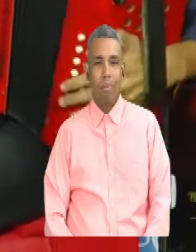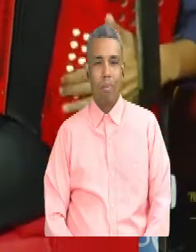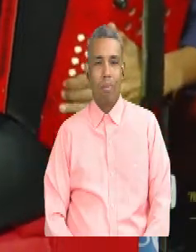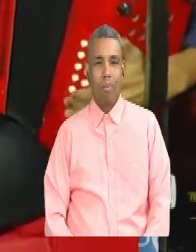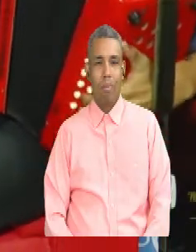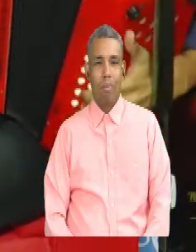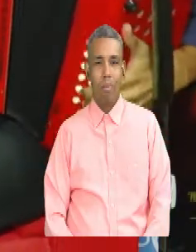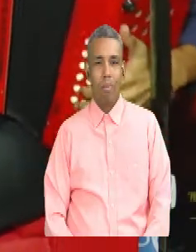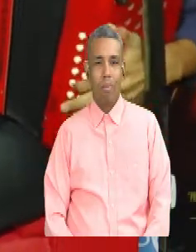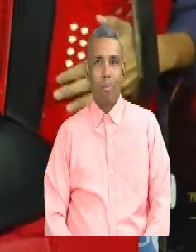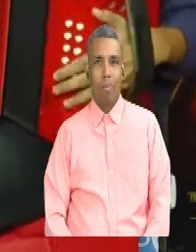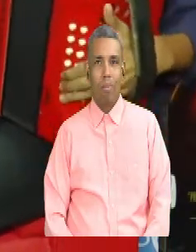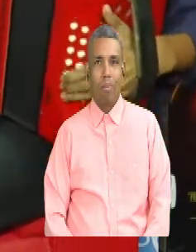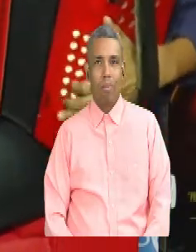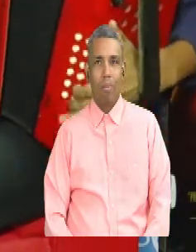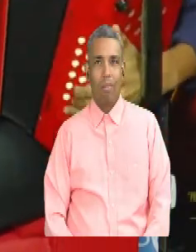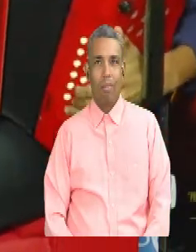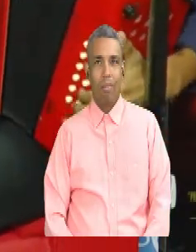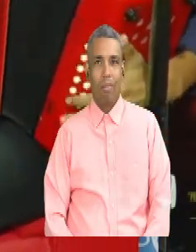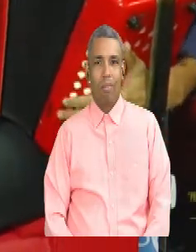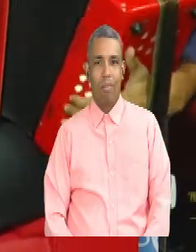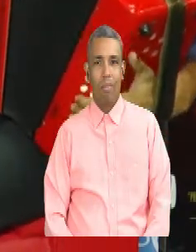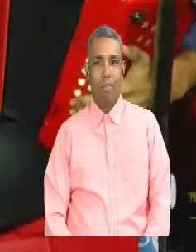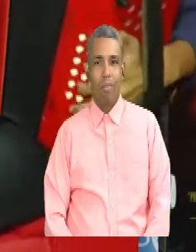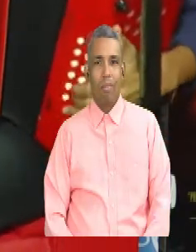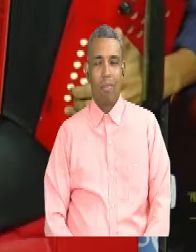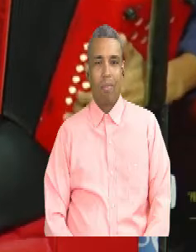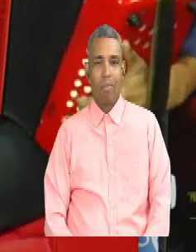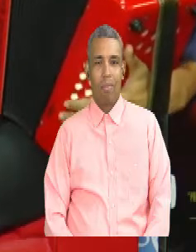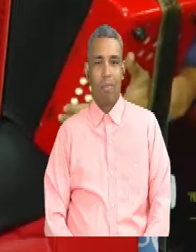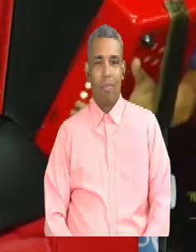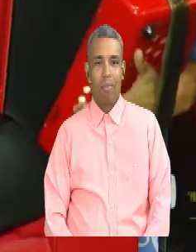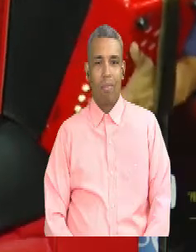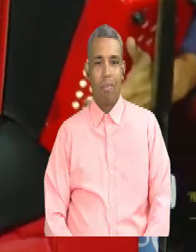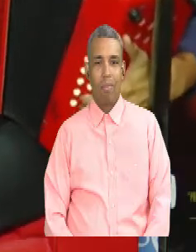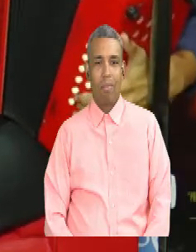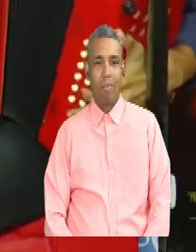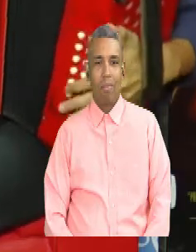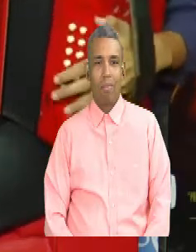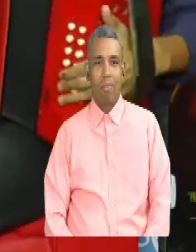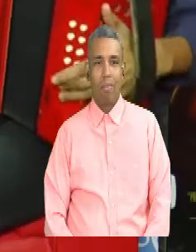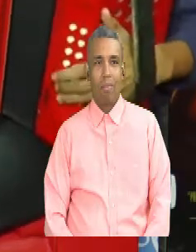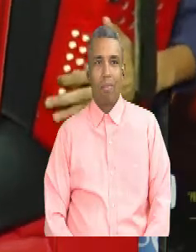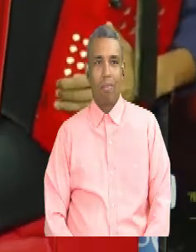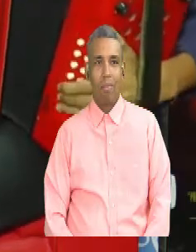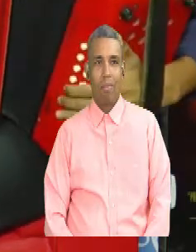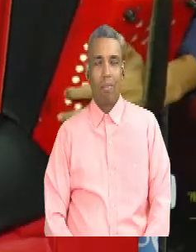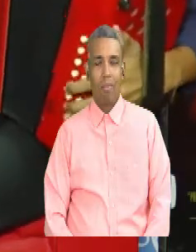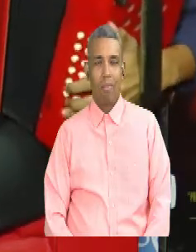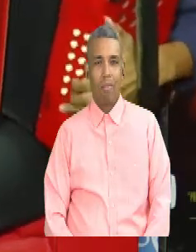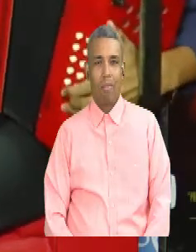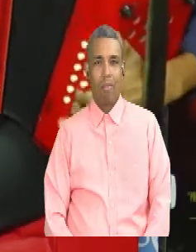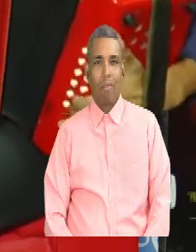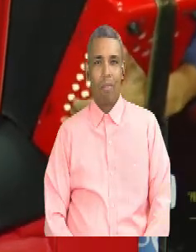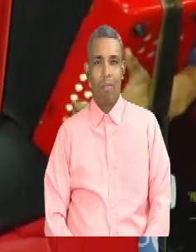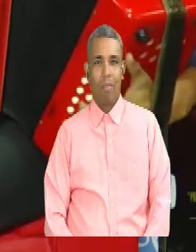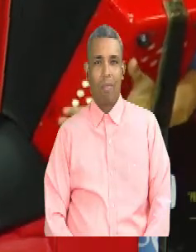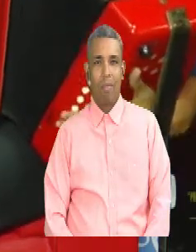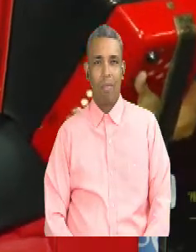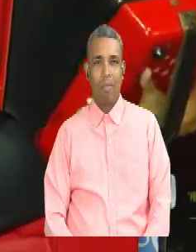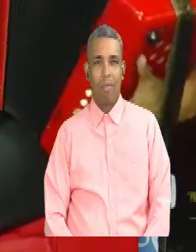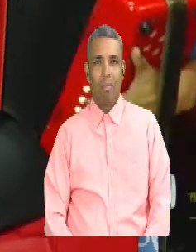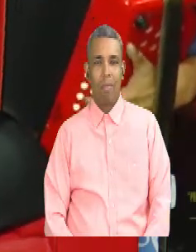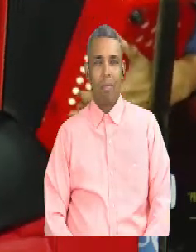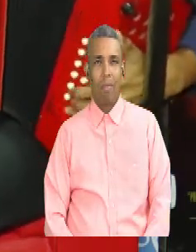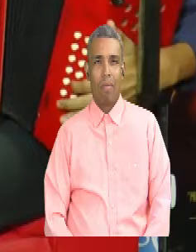Te voy a hacer una casa en el aire solamente para que vivas tú. Después le pongo un letrero muy grande